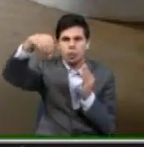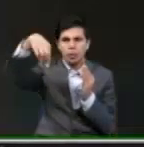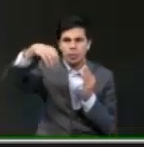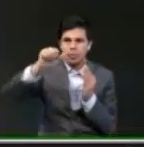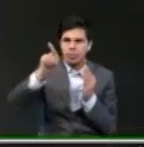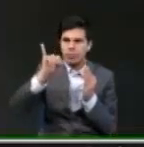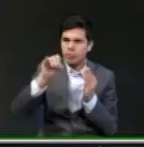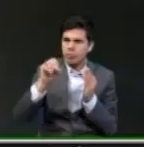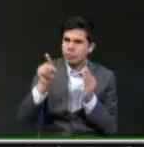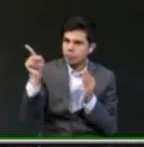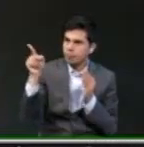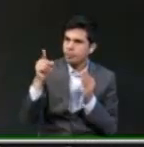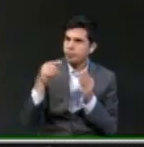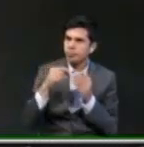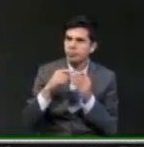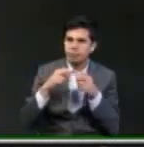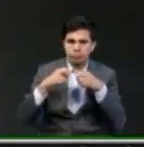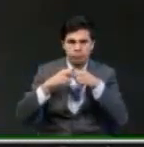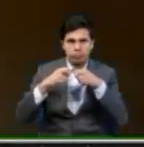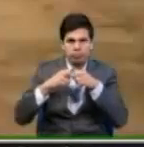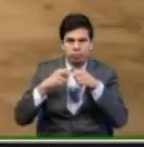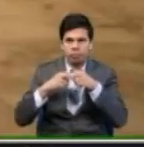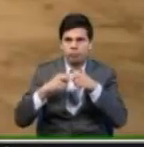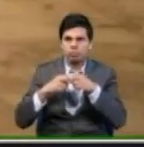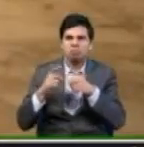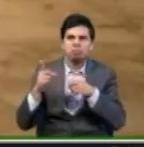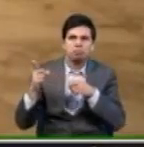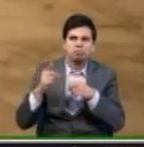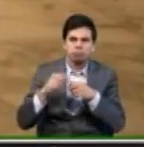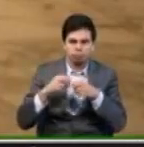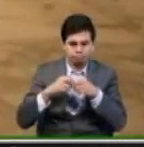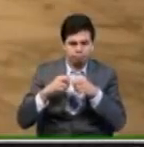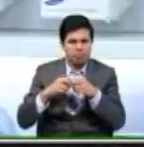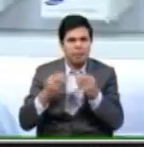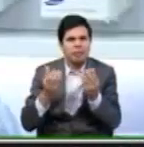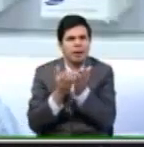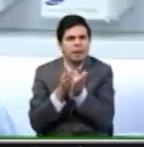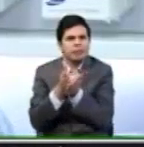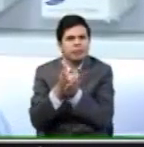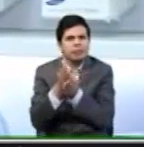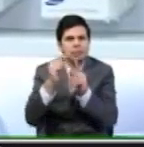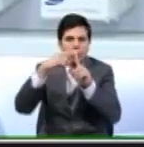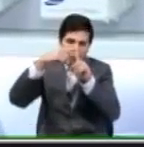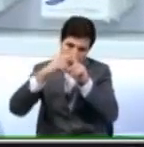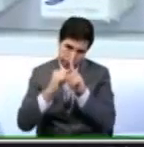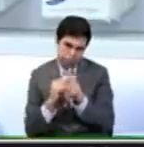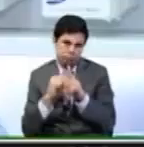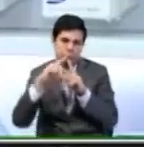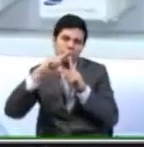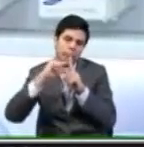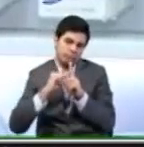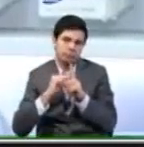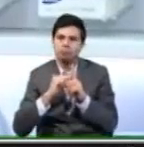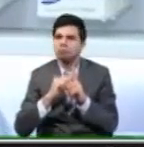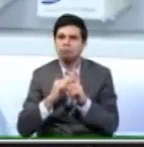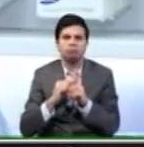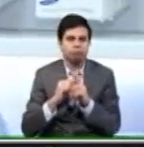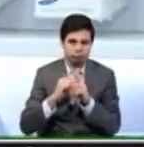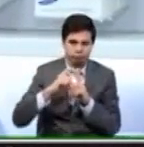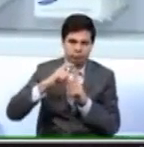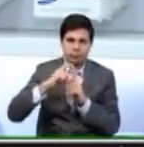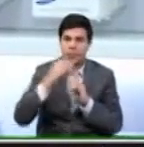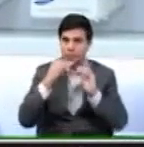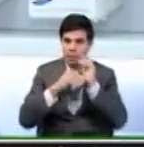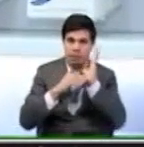estos dos teléfonos es su batería, la cual se caracteriza por su larga duración. En tan solo 10 minutos de carga